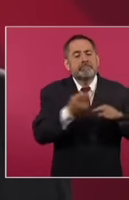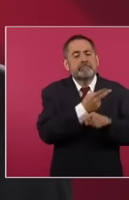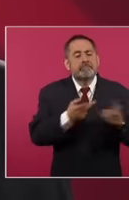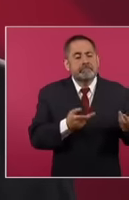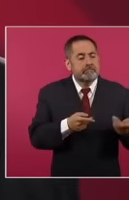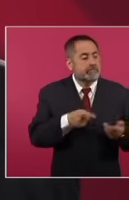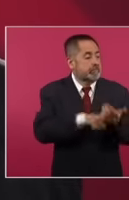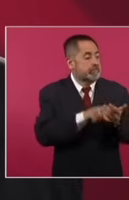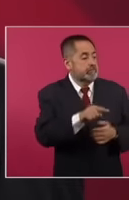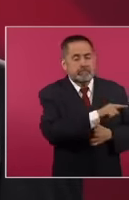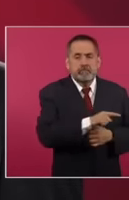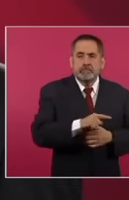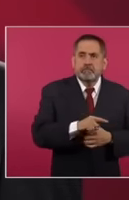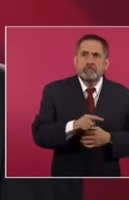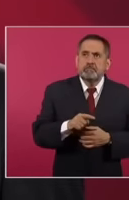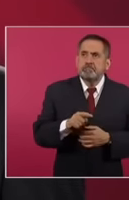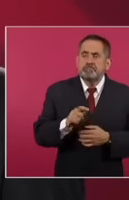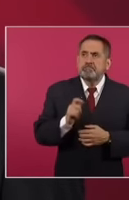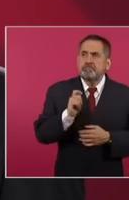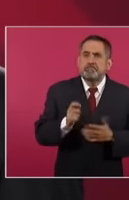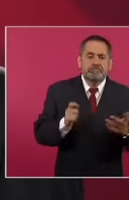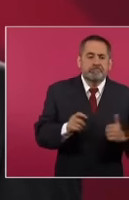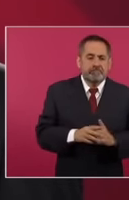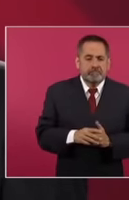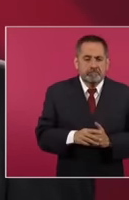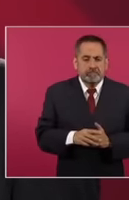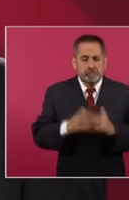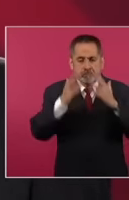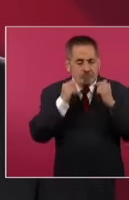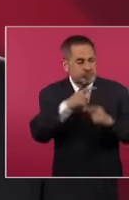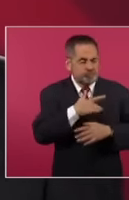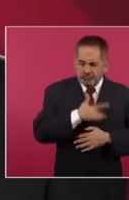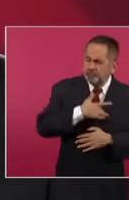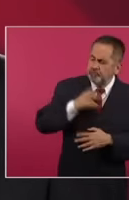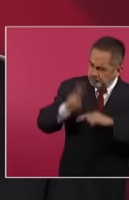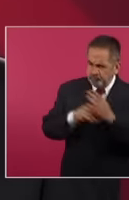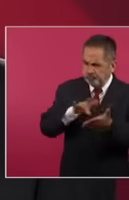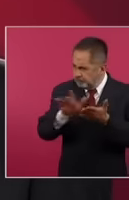no hay y entusiasmo